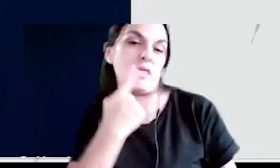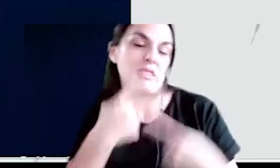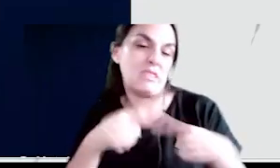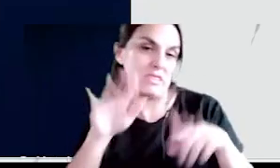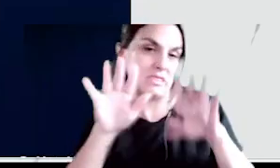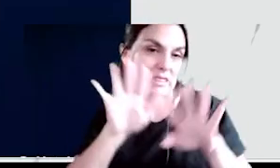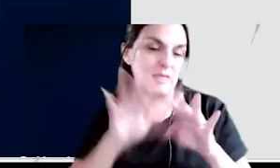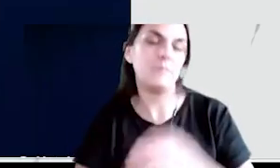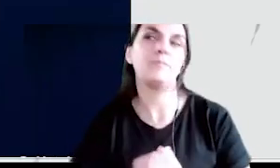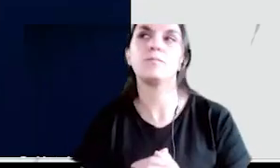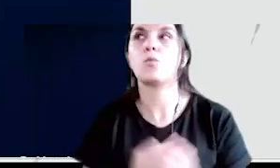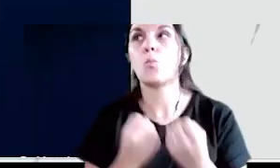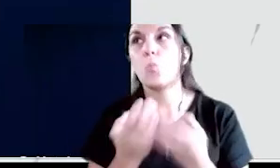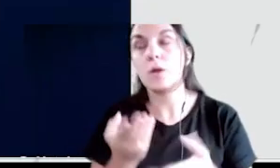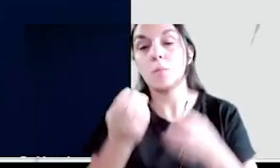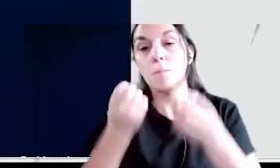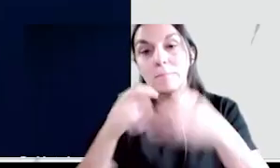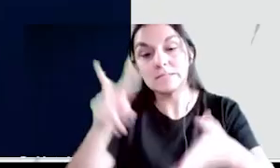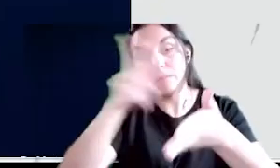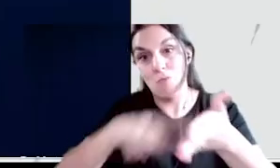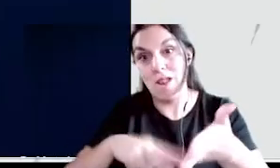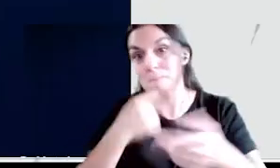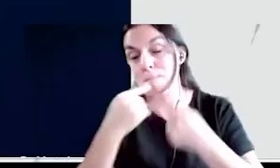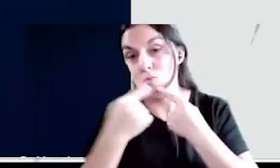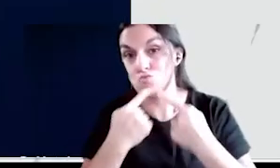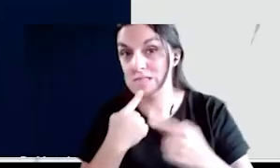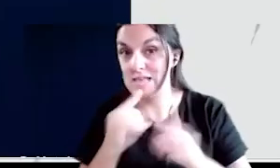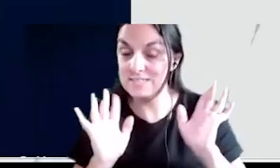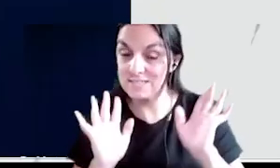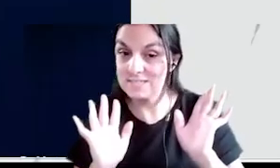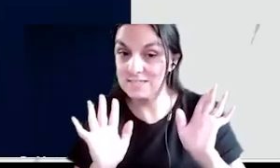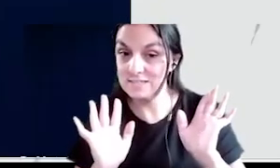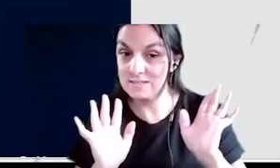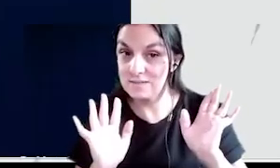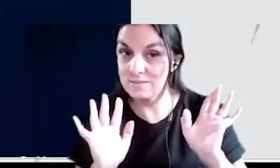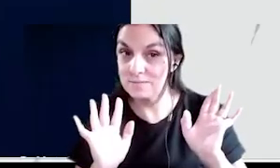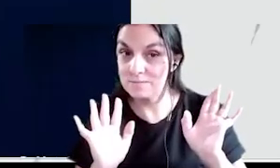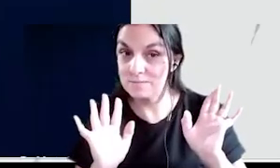Bueno, vamos a ir leyendo algunas de las preguntas, chicas, si les parece.